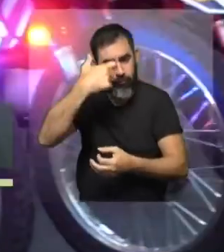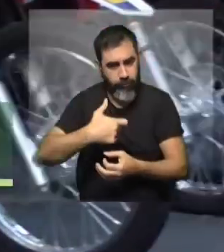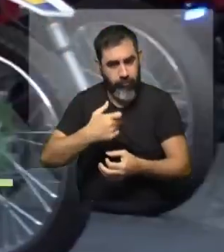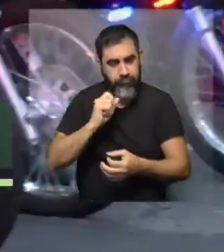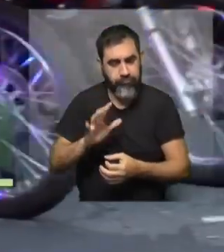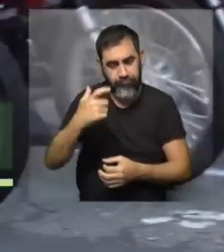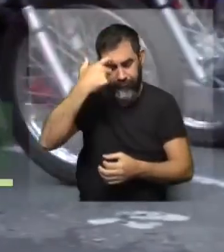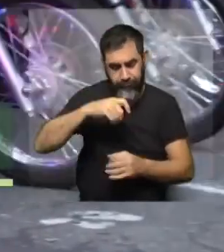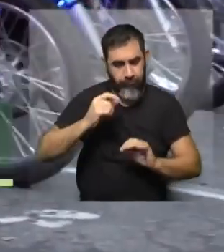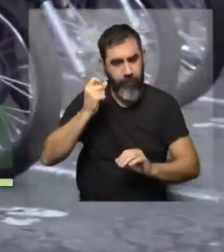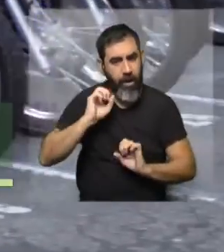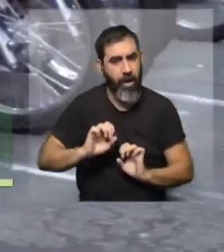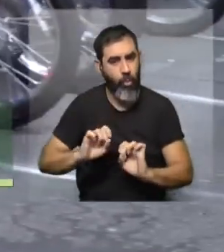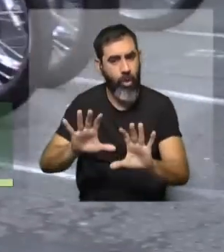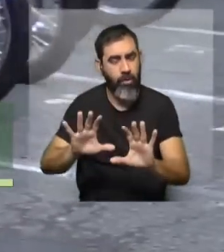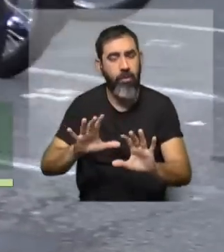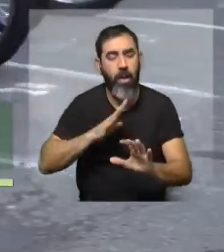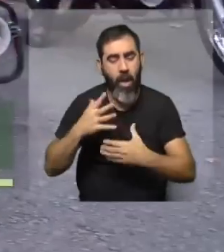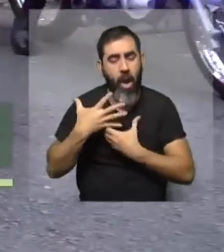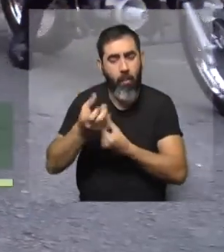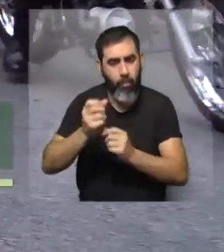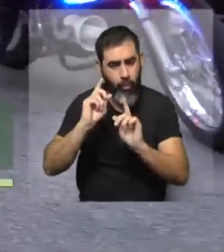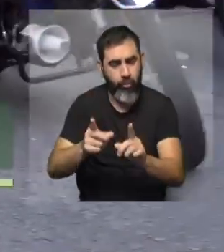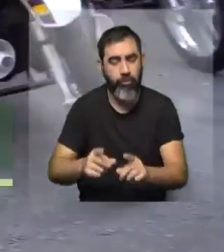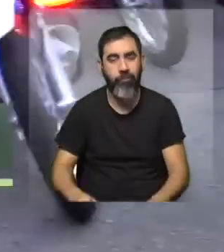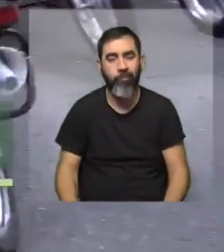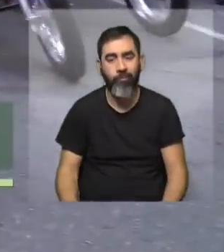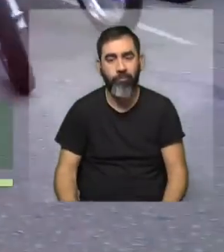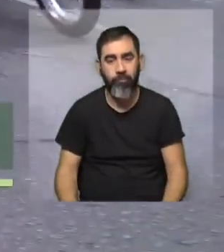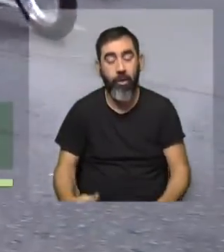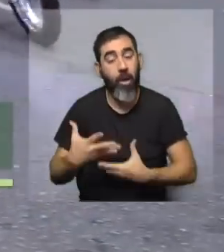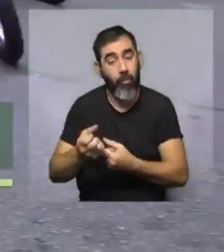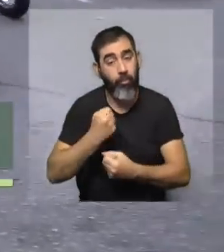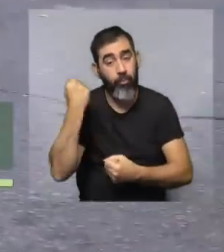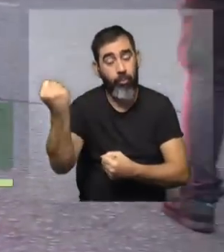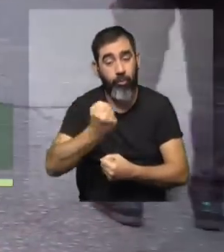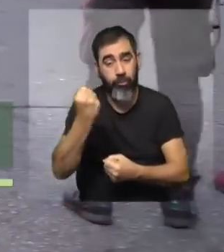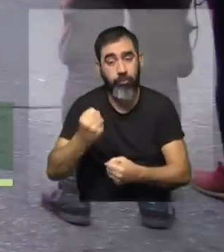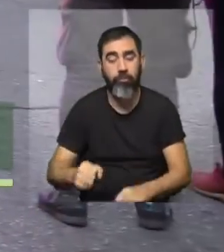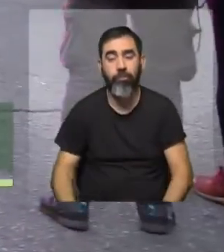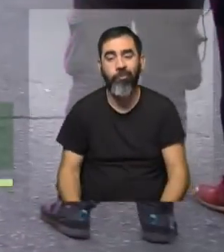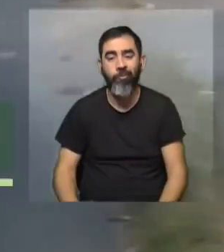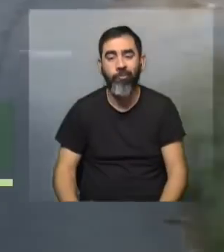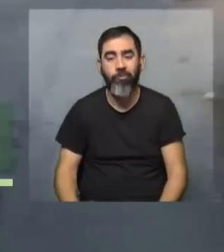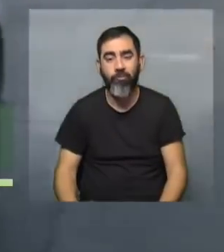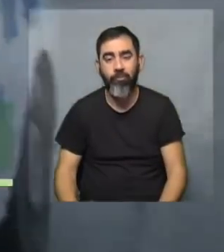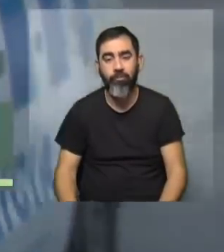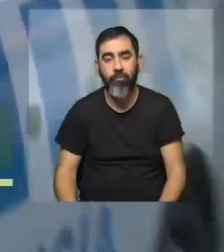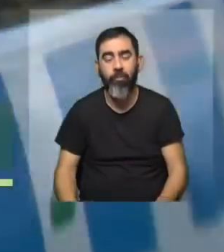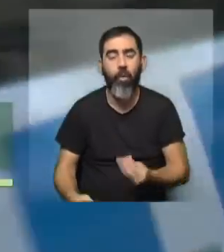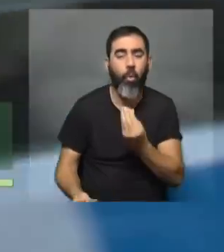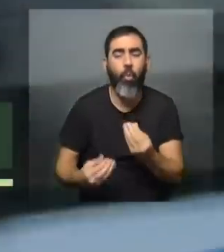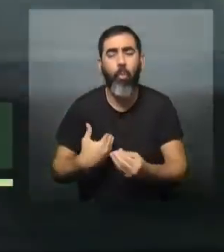tenga mi propia impronta y de que había respaldo es importante Ahí está bueno y cómo cómo